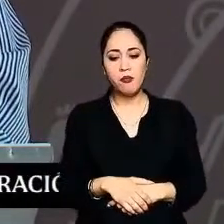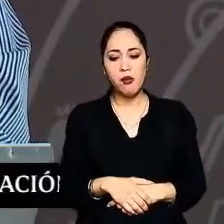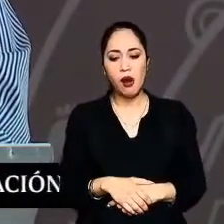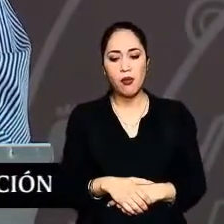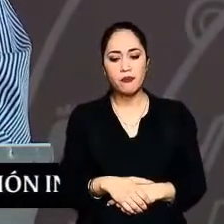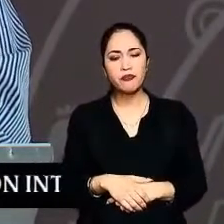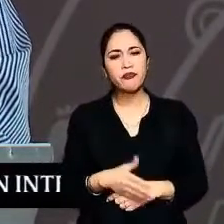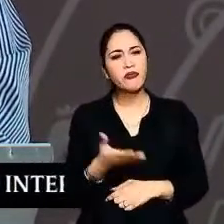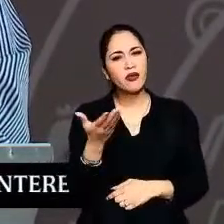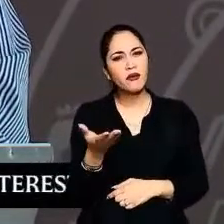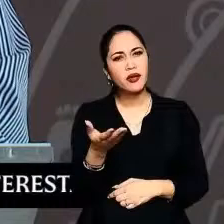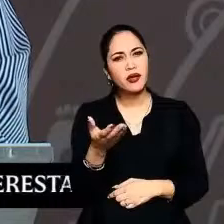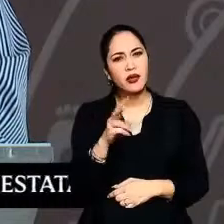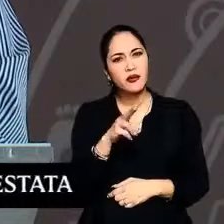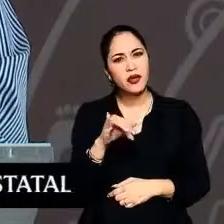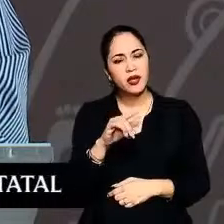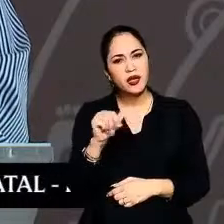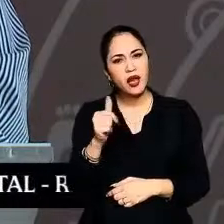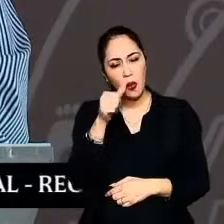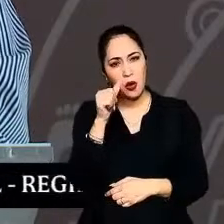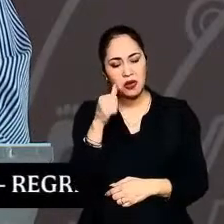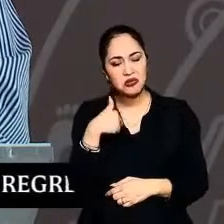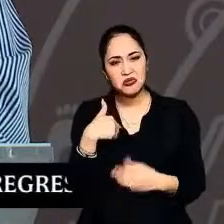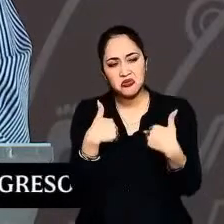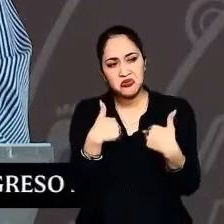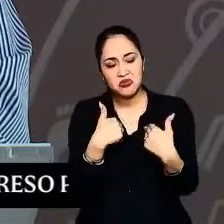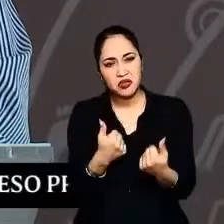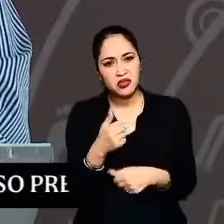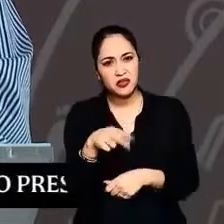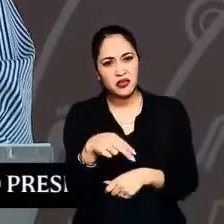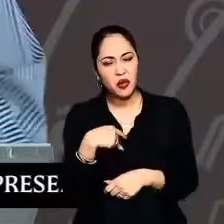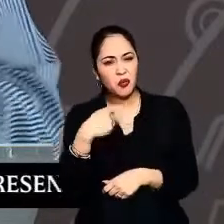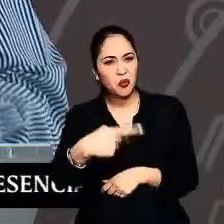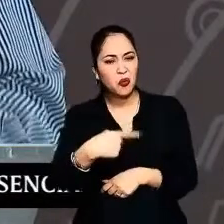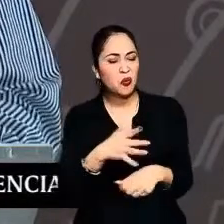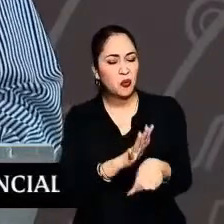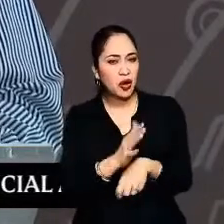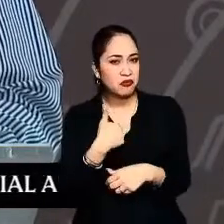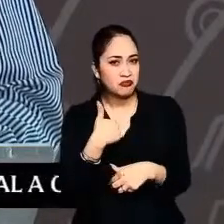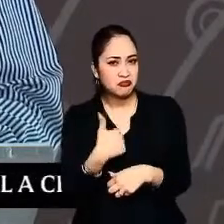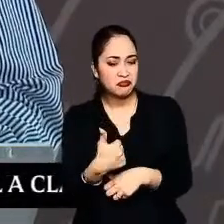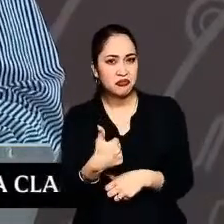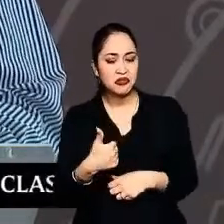este tema de Villa Juárez no te lo entendí muy bien. ¿Qué es lo que me preguntaba exactamente?